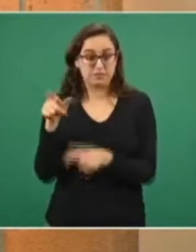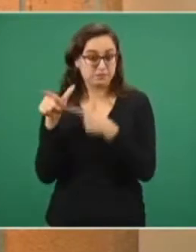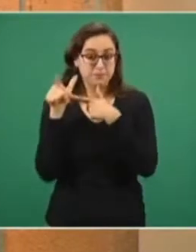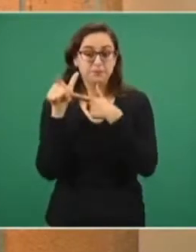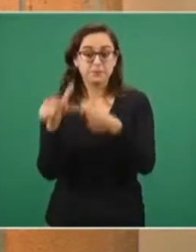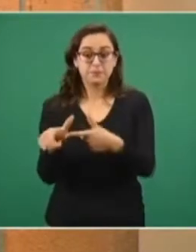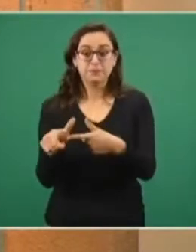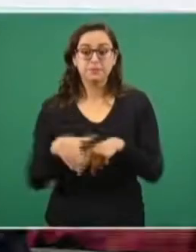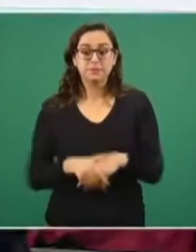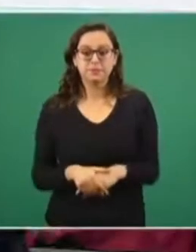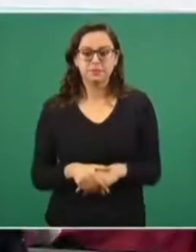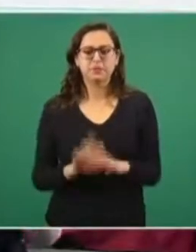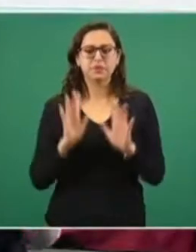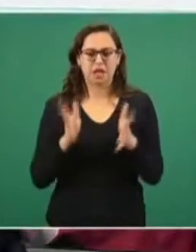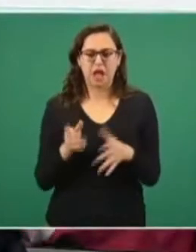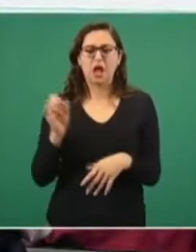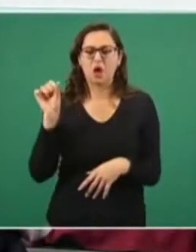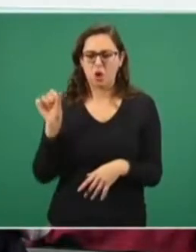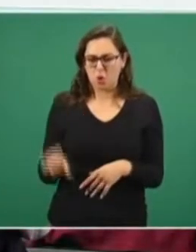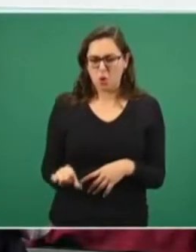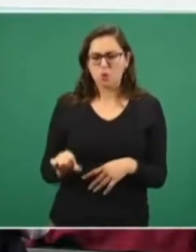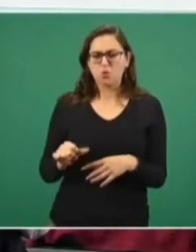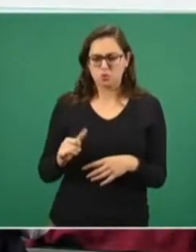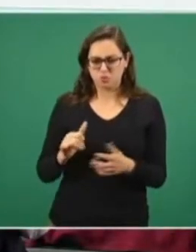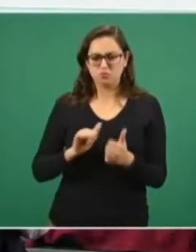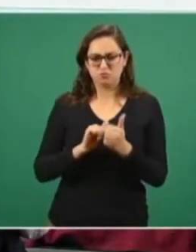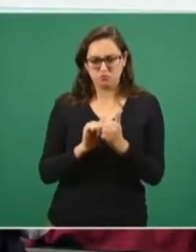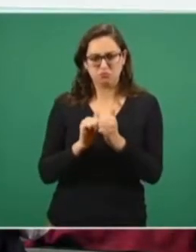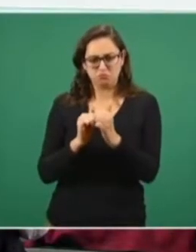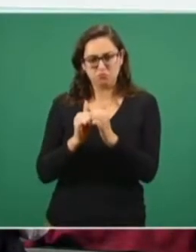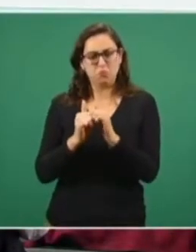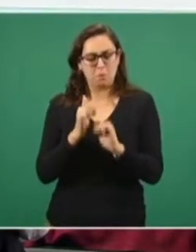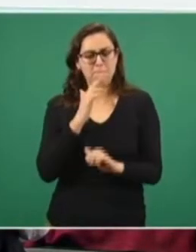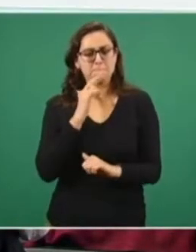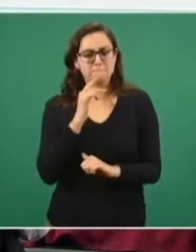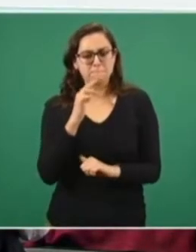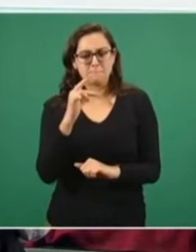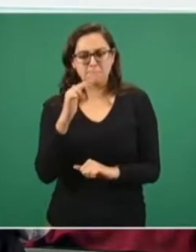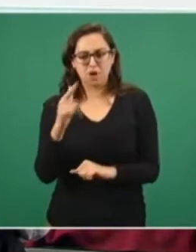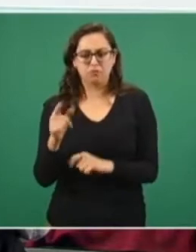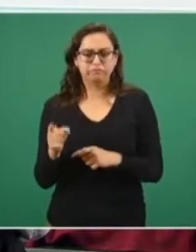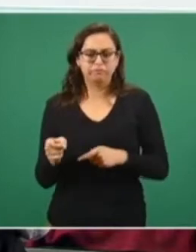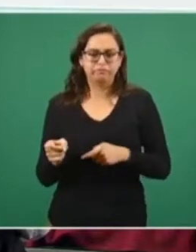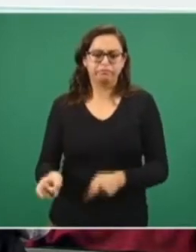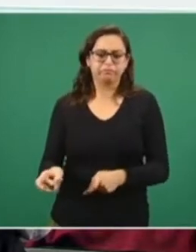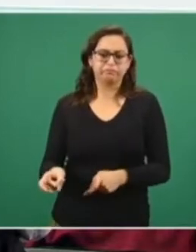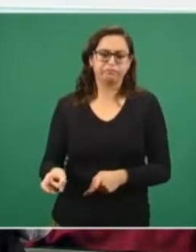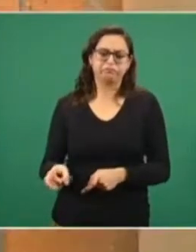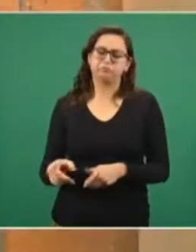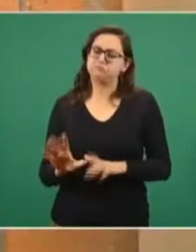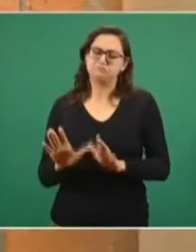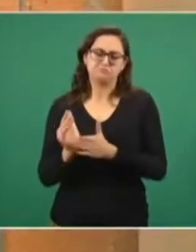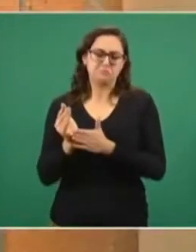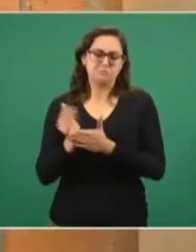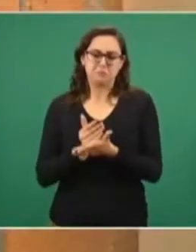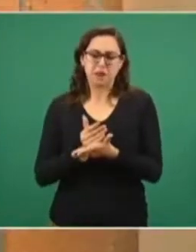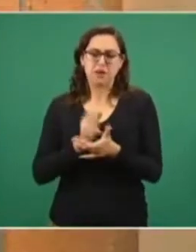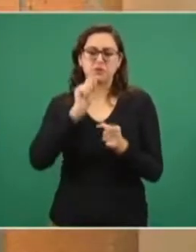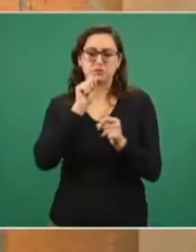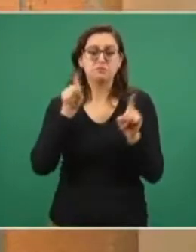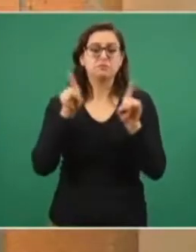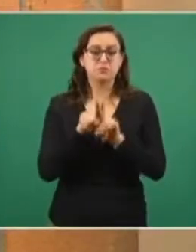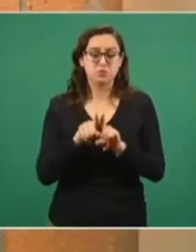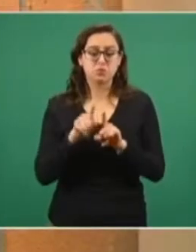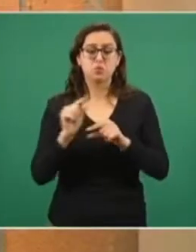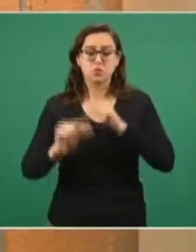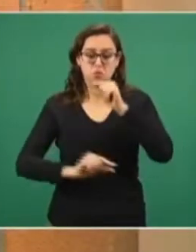hoy se reportó con mejoría en su estado de salud, ya no ha presentado convulsiones, ha mejorado ligeramente la fuerza muscular,